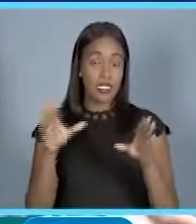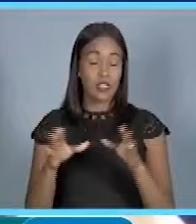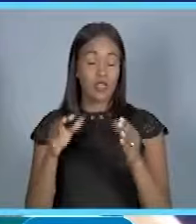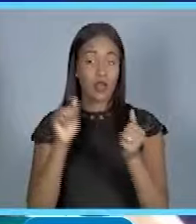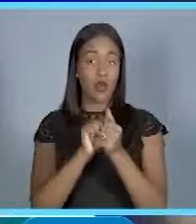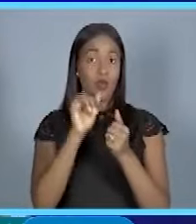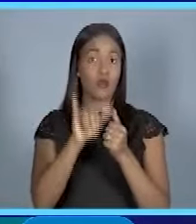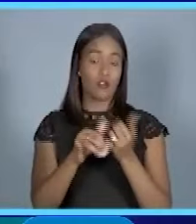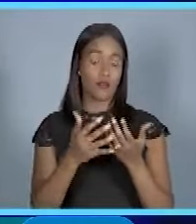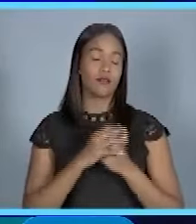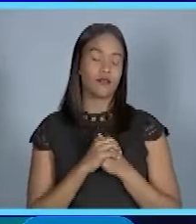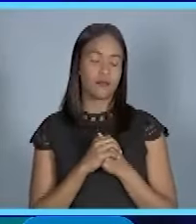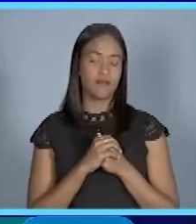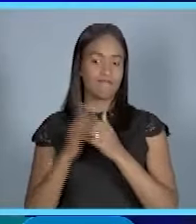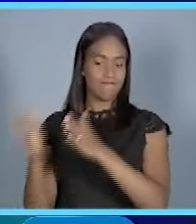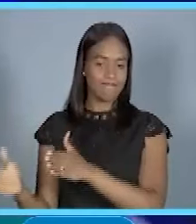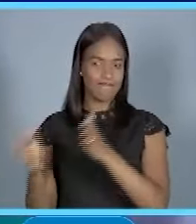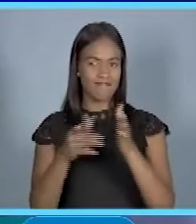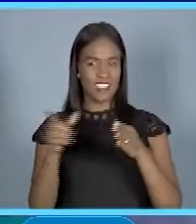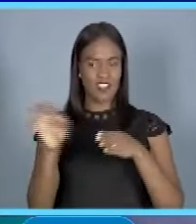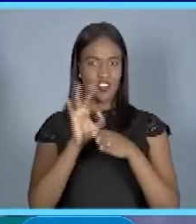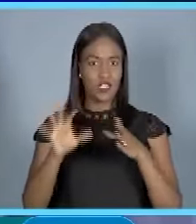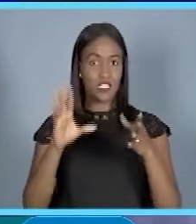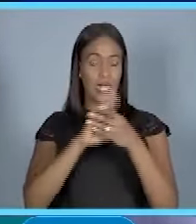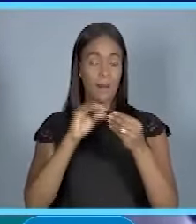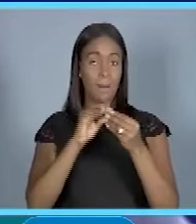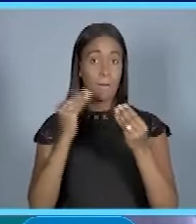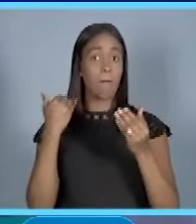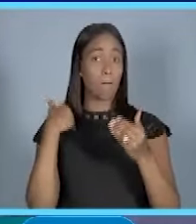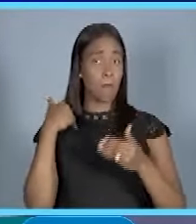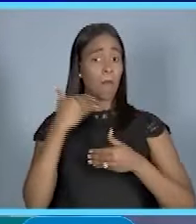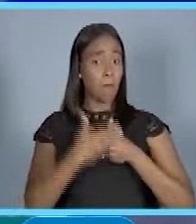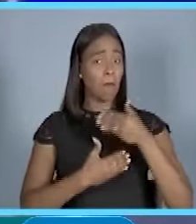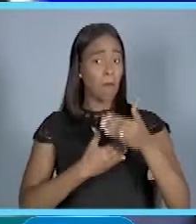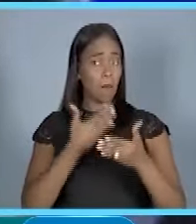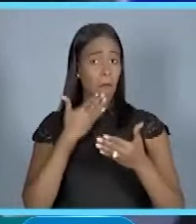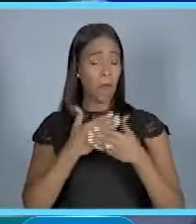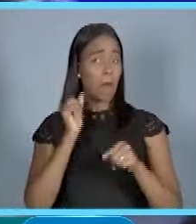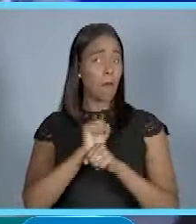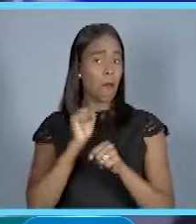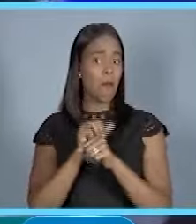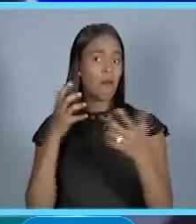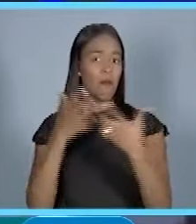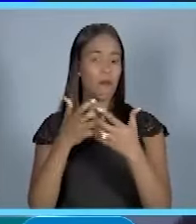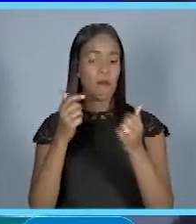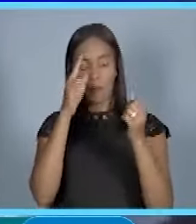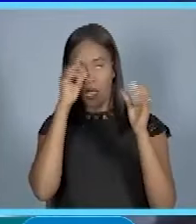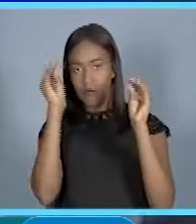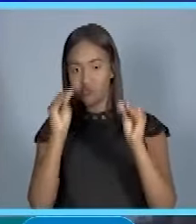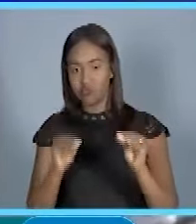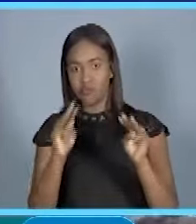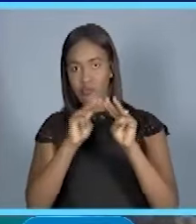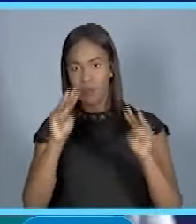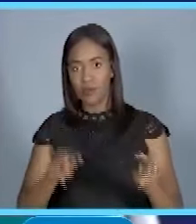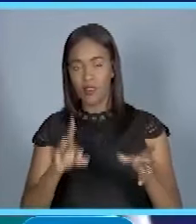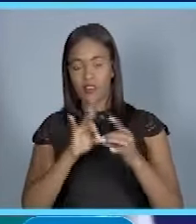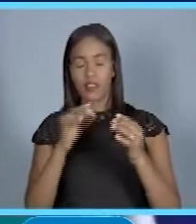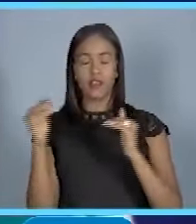legislativo normal. En otro orden, el funcionario destacó que marchan bien los trabajos relativos a la creación de un Ministerio